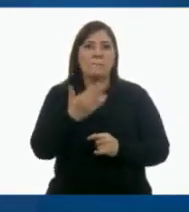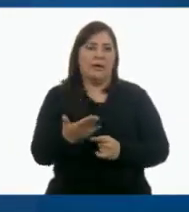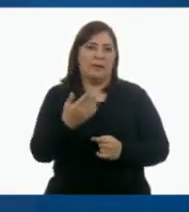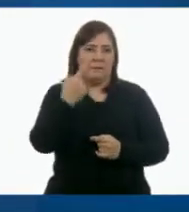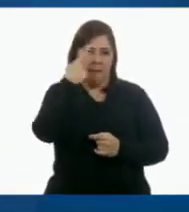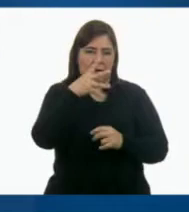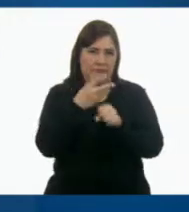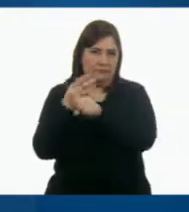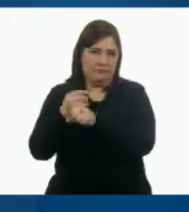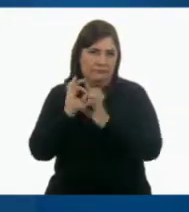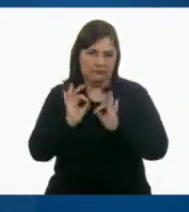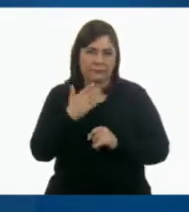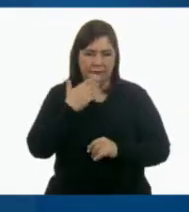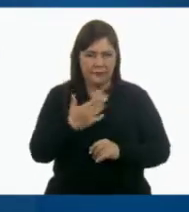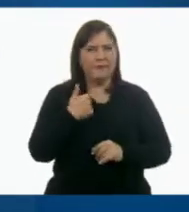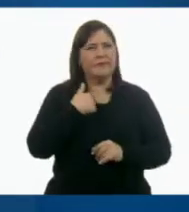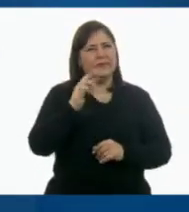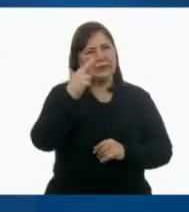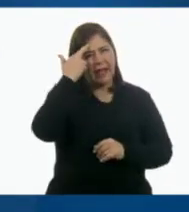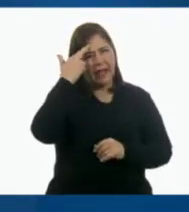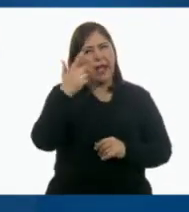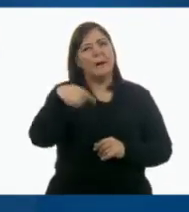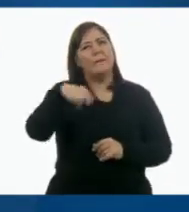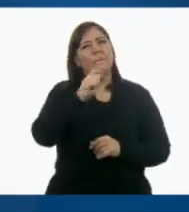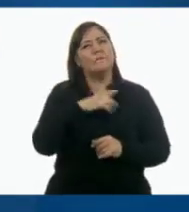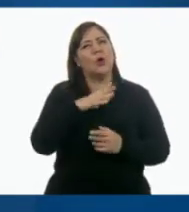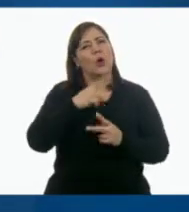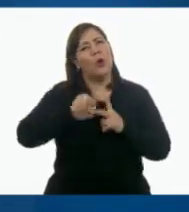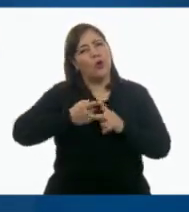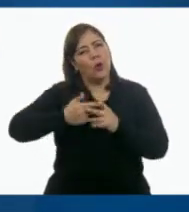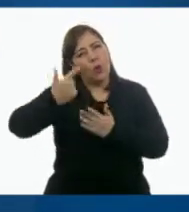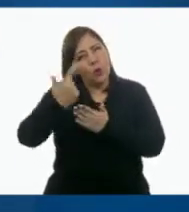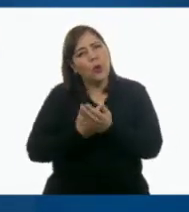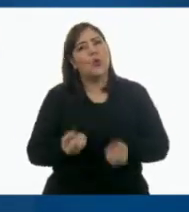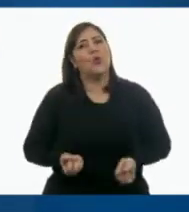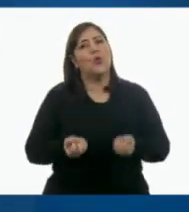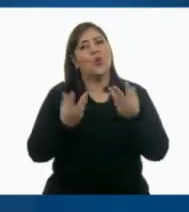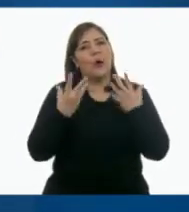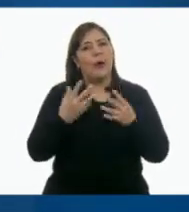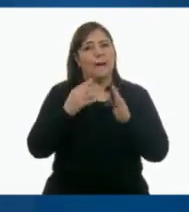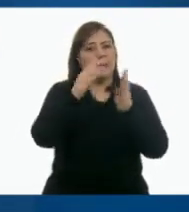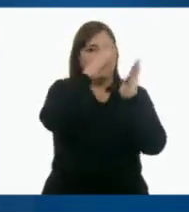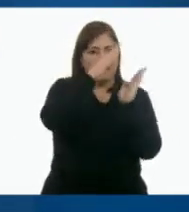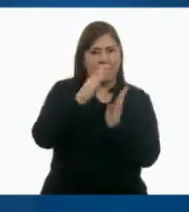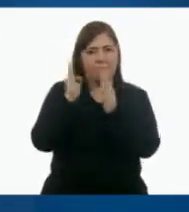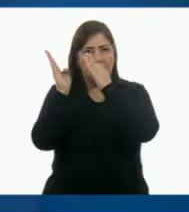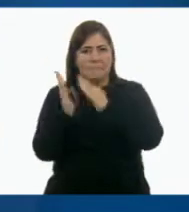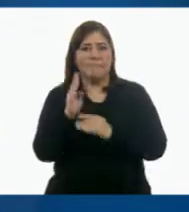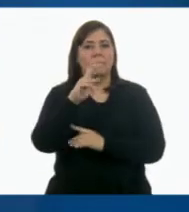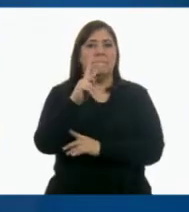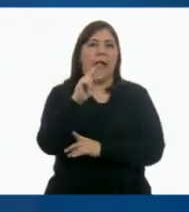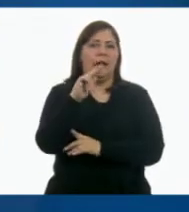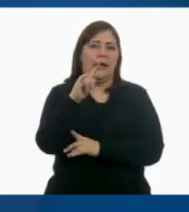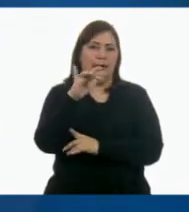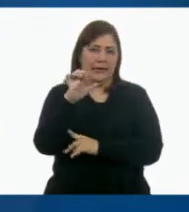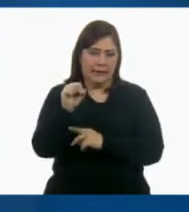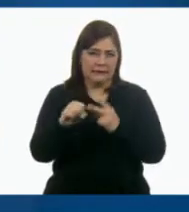un reto en casa, que íbamos a contar las líneas paralelas y las líneas secantes que íbamos a encontrar en nuestra casa